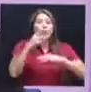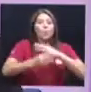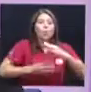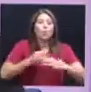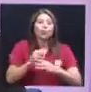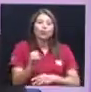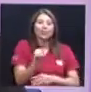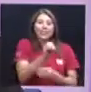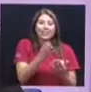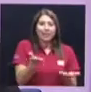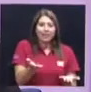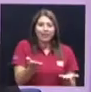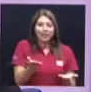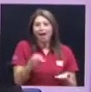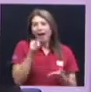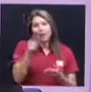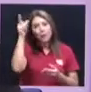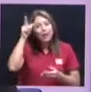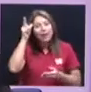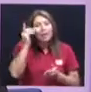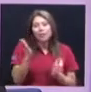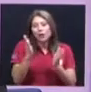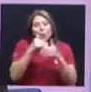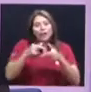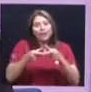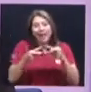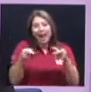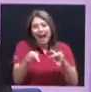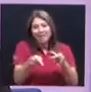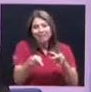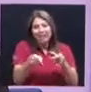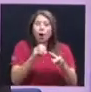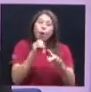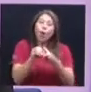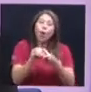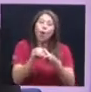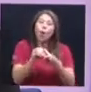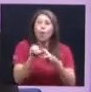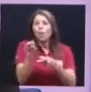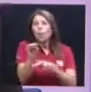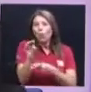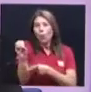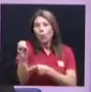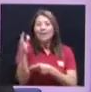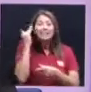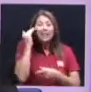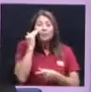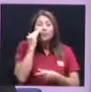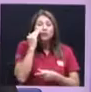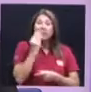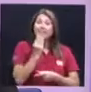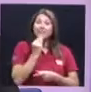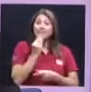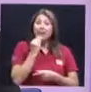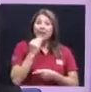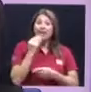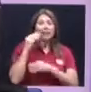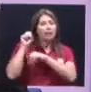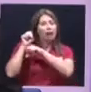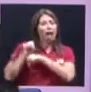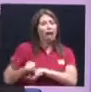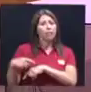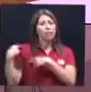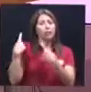donde obviamente no está gaza ni esta parte del mundo y sabemos que Israel ha tenido tradicionalmente aliados